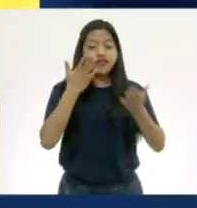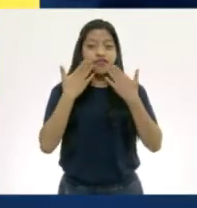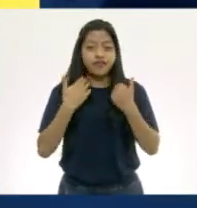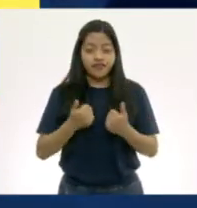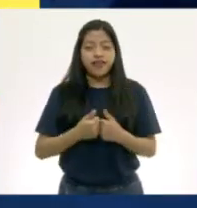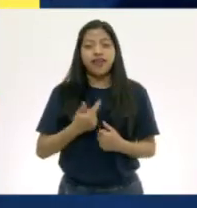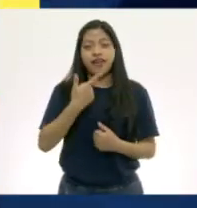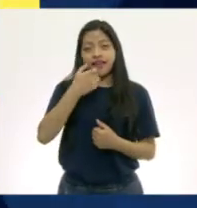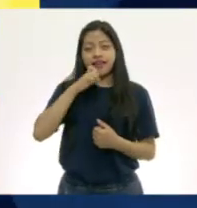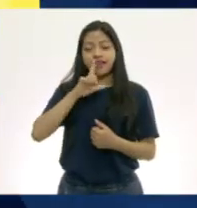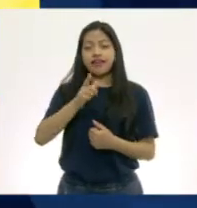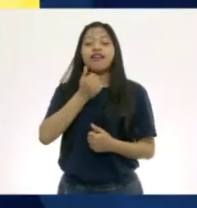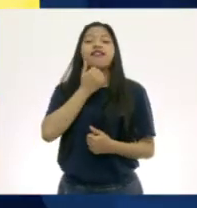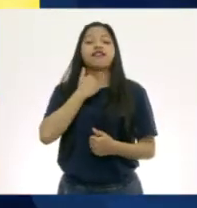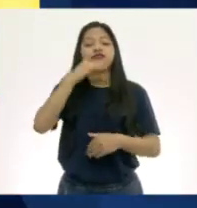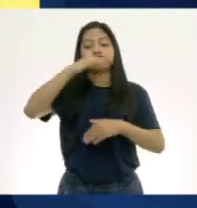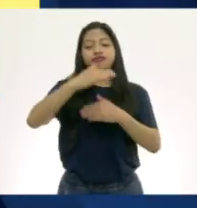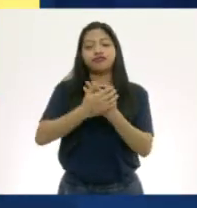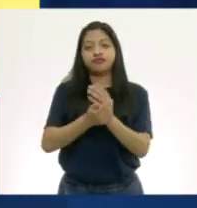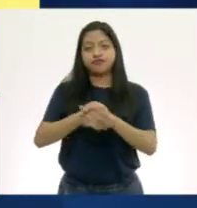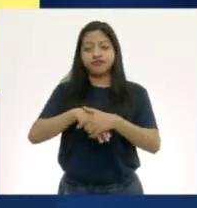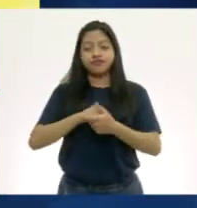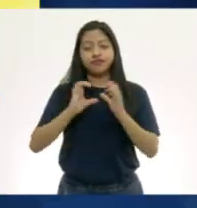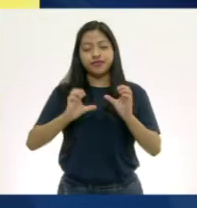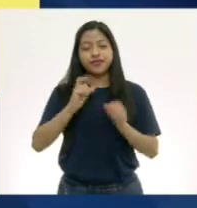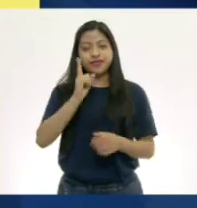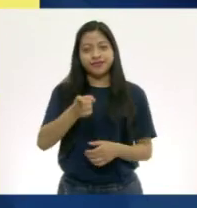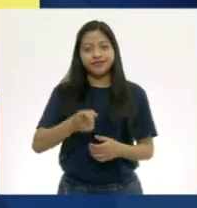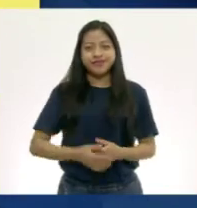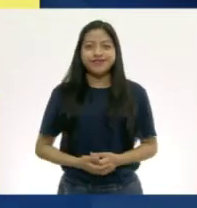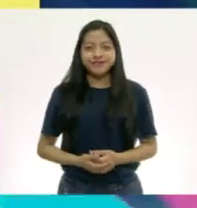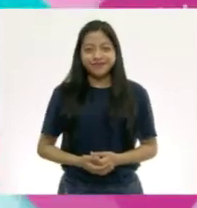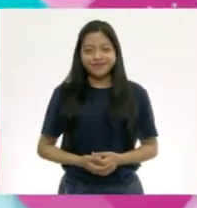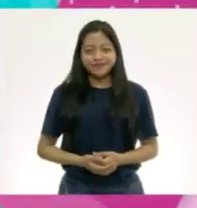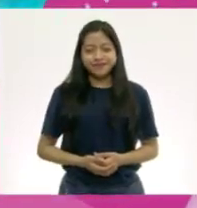usa desinfectantes a base de alcohol. ¡Cuídate!